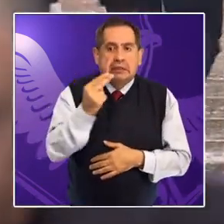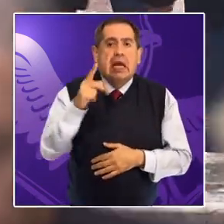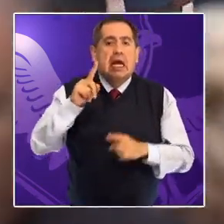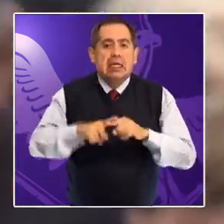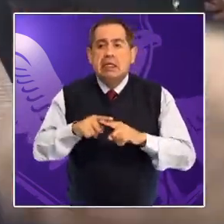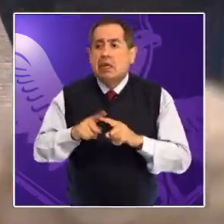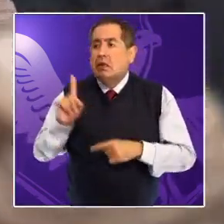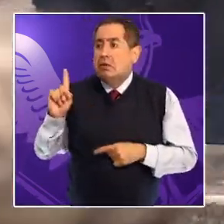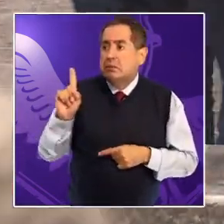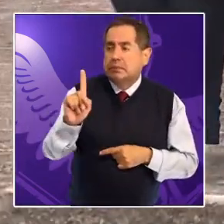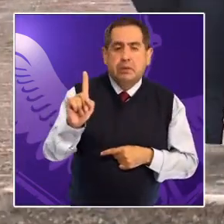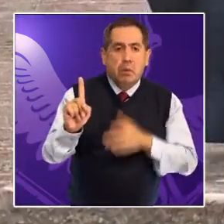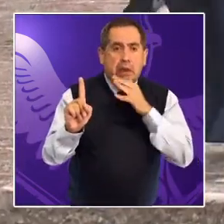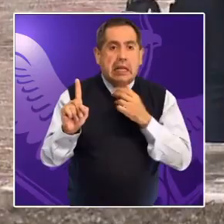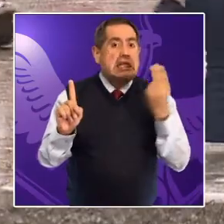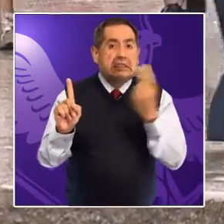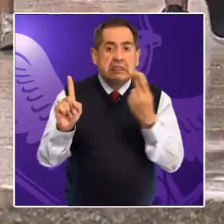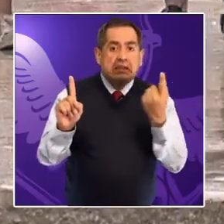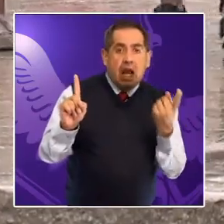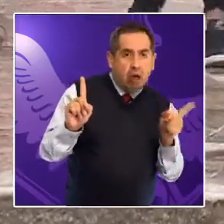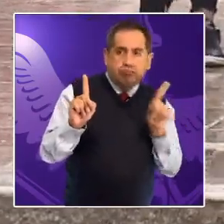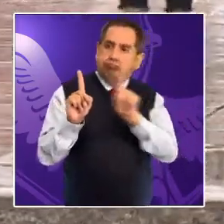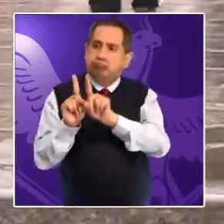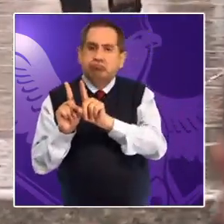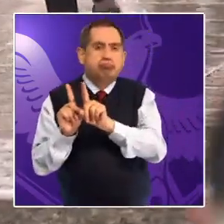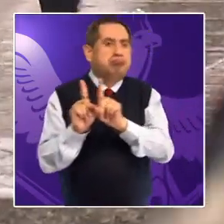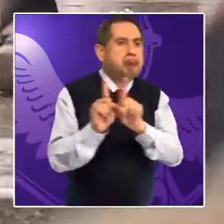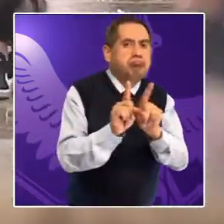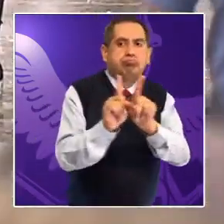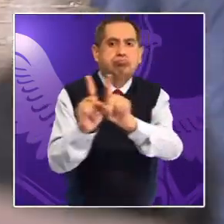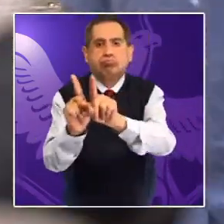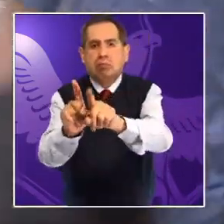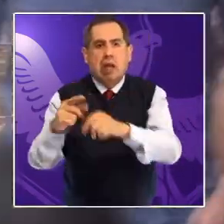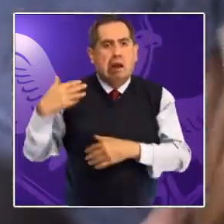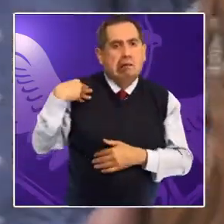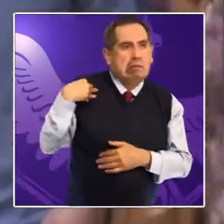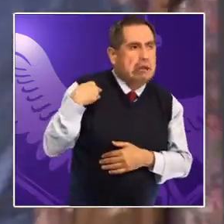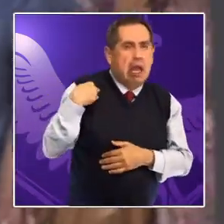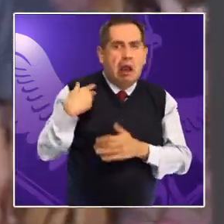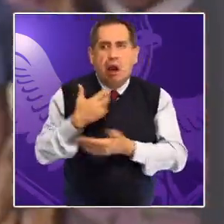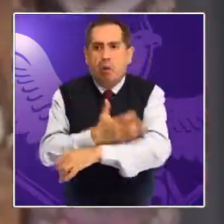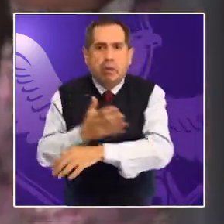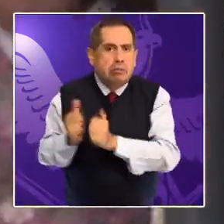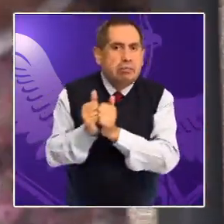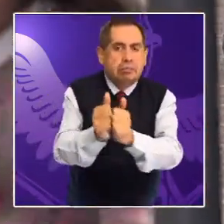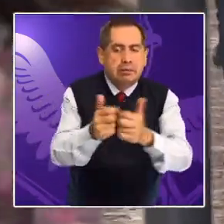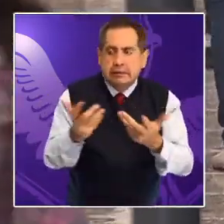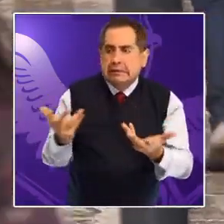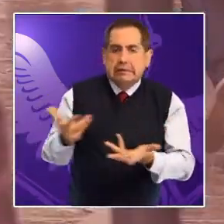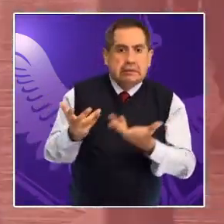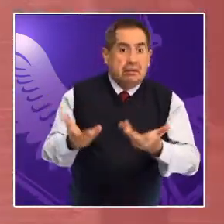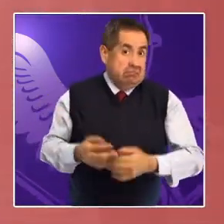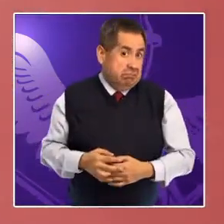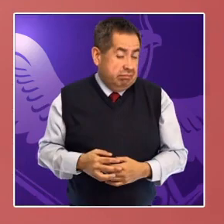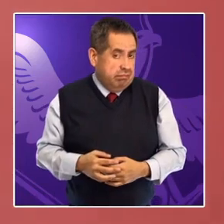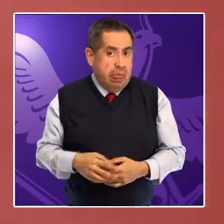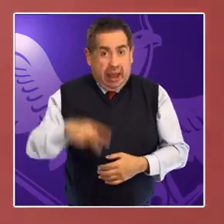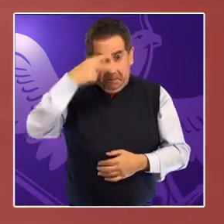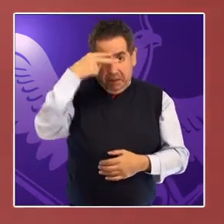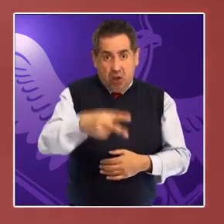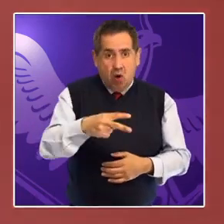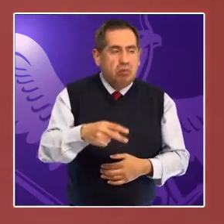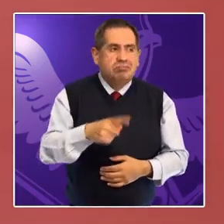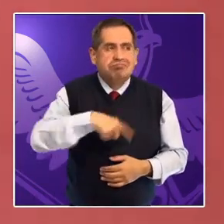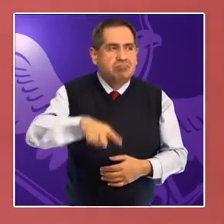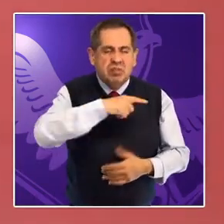muchas veces del apoyo de otras personas para dirigirse o hacer las cosas que tienen que hacer. Y todavía no tenemos en México ni siquiera